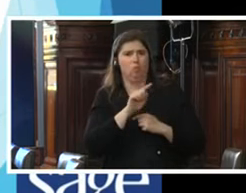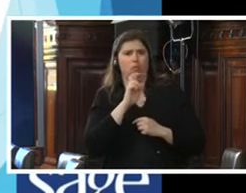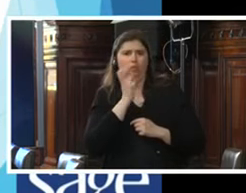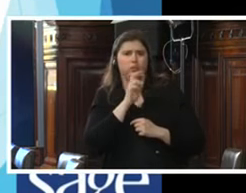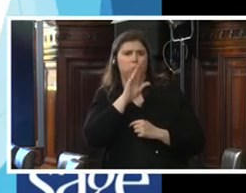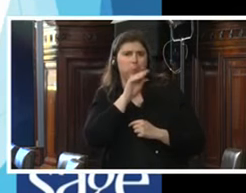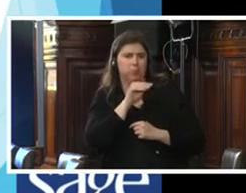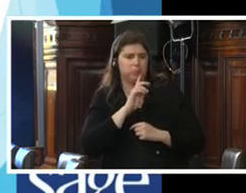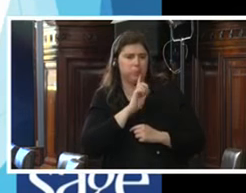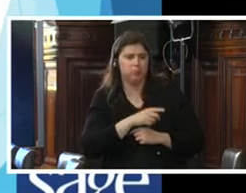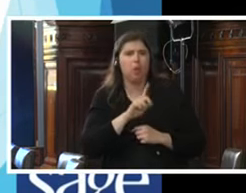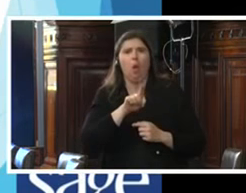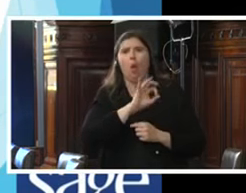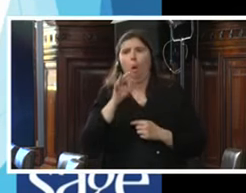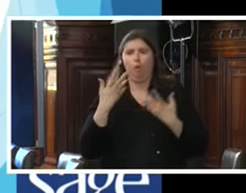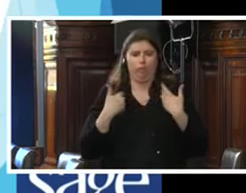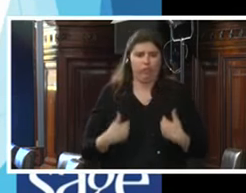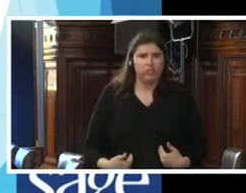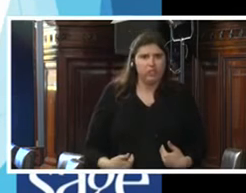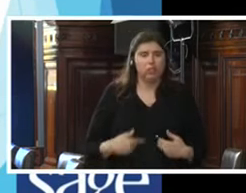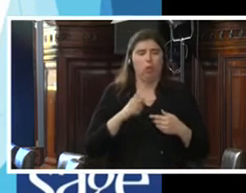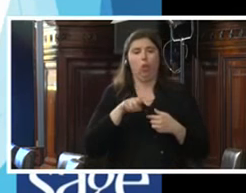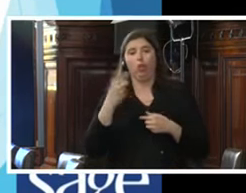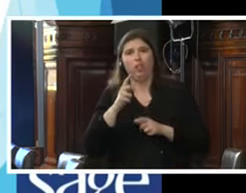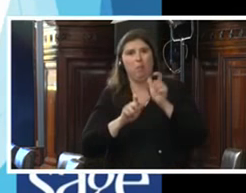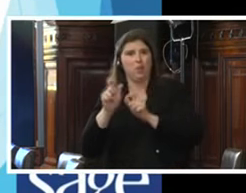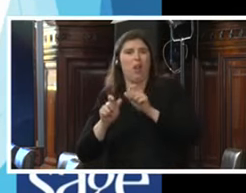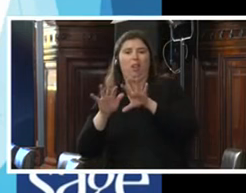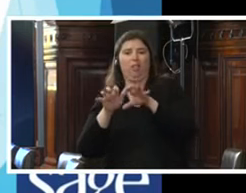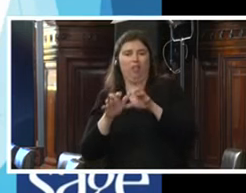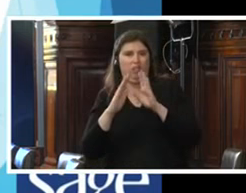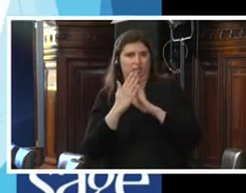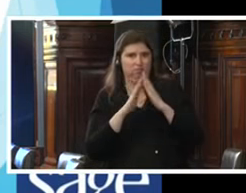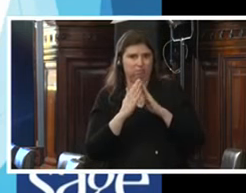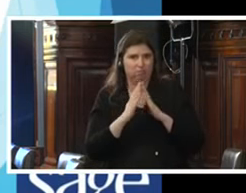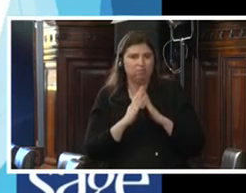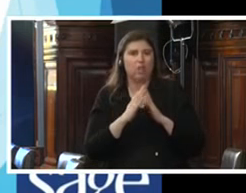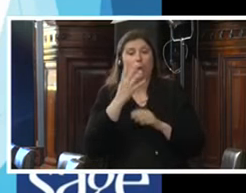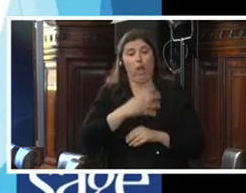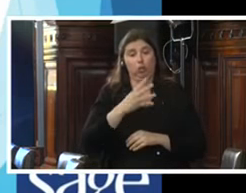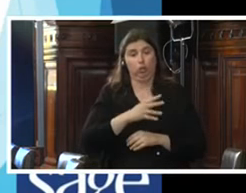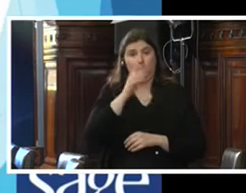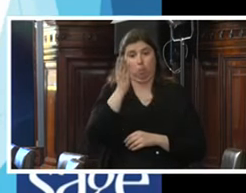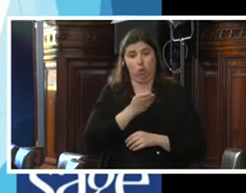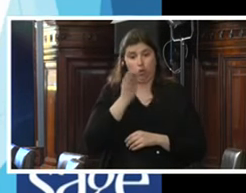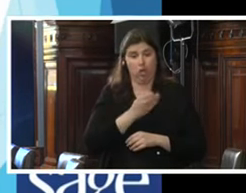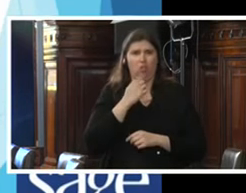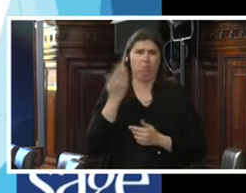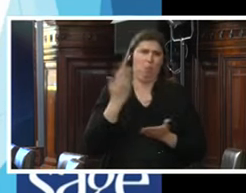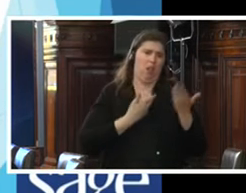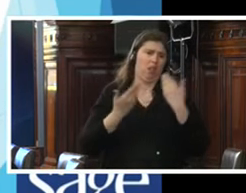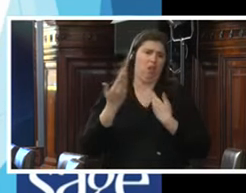que salen es fortí versión fue por revelar físico labios cuando progresista en profesional